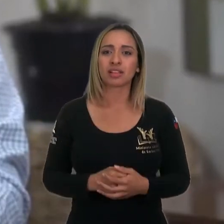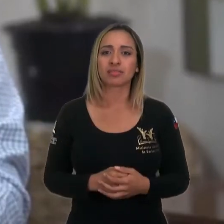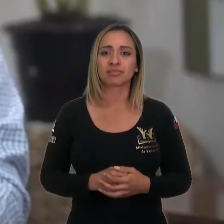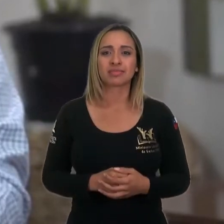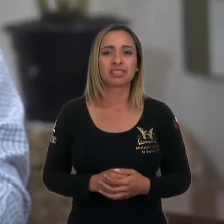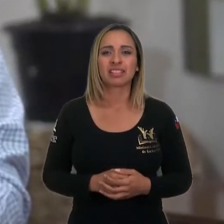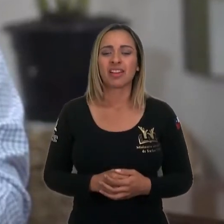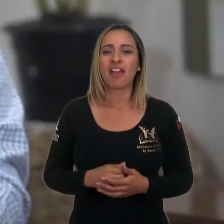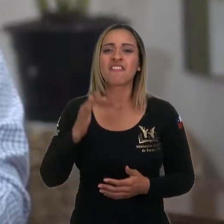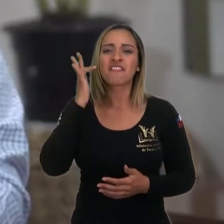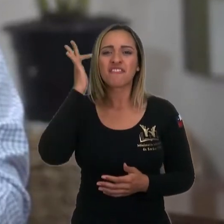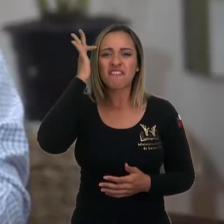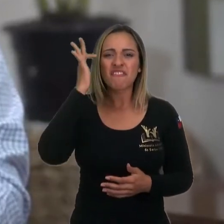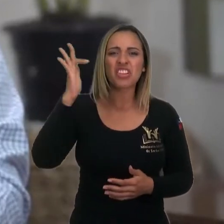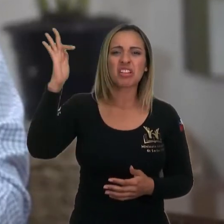Filosofías baratas,